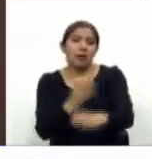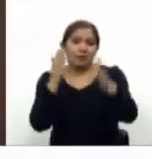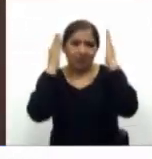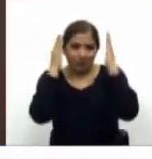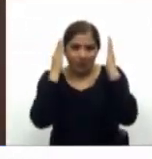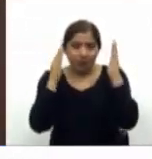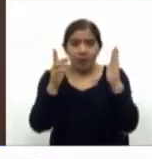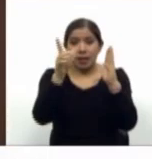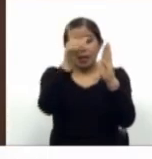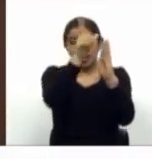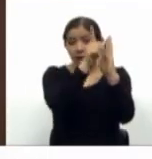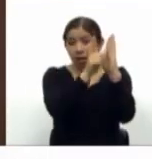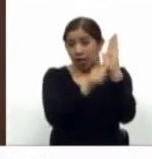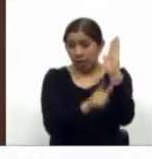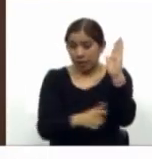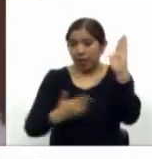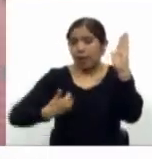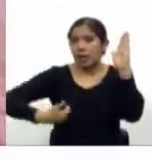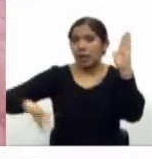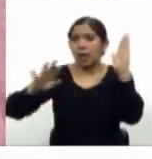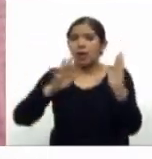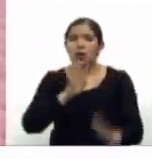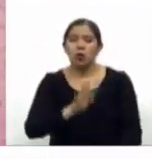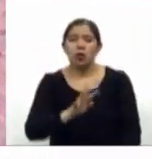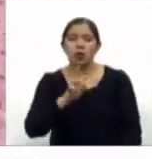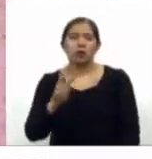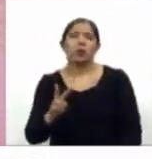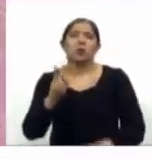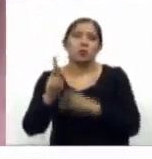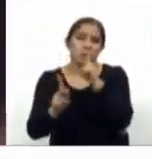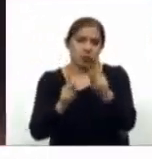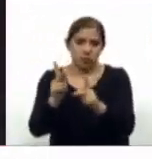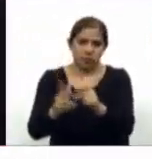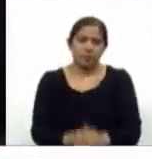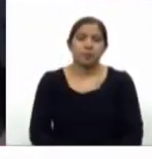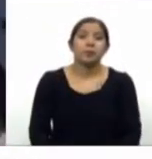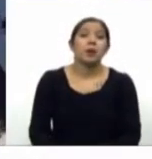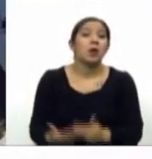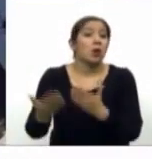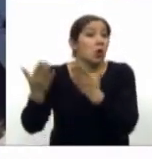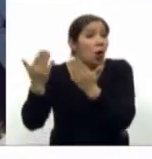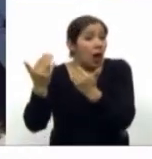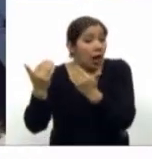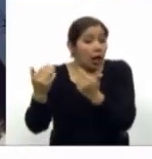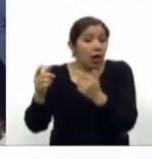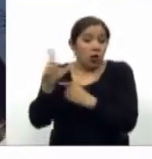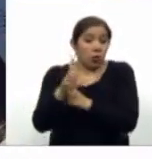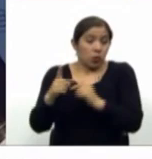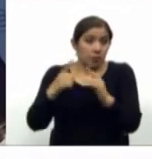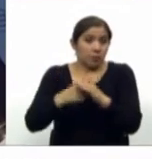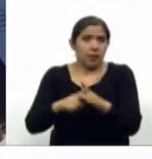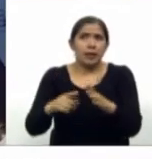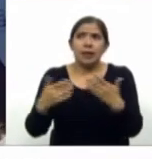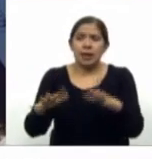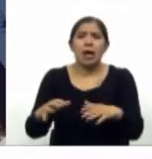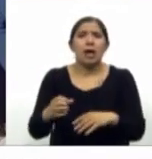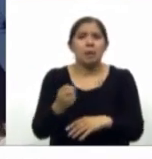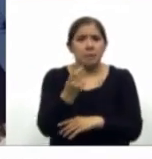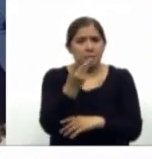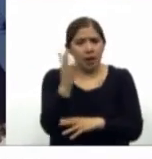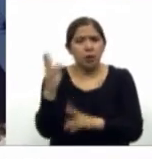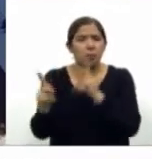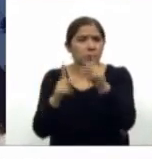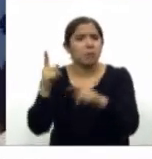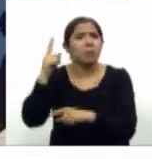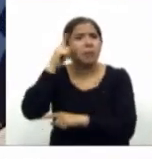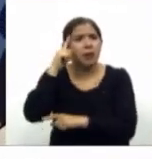pacientes llegó hasta 42. Bueno, pues esperamos que ya desde el día lunes, ¿no? Hay varios pacientes que yo creo que ya van a estar